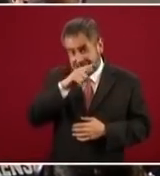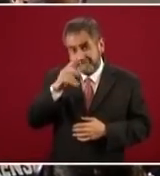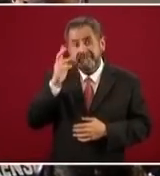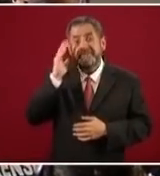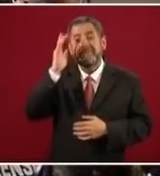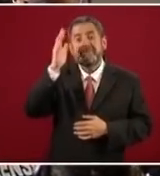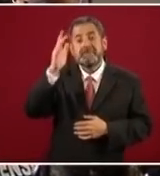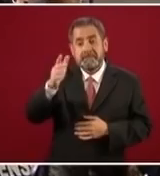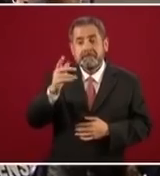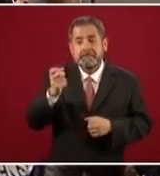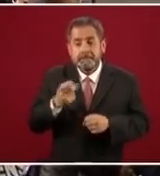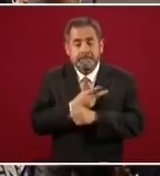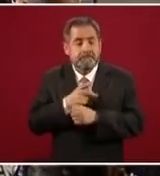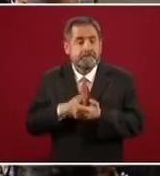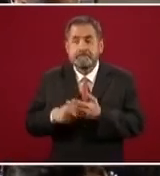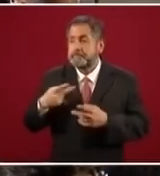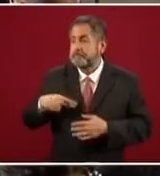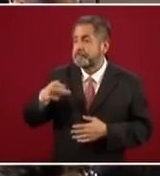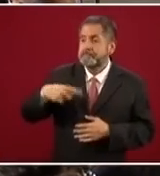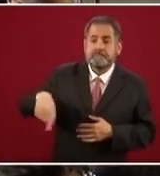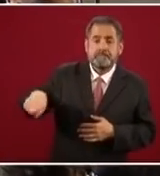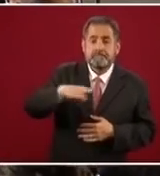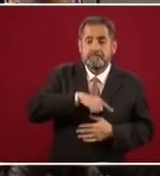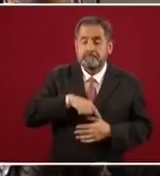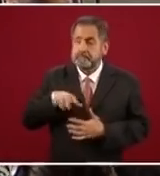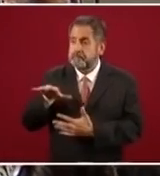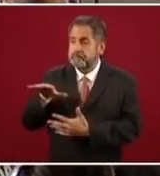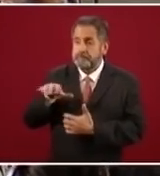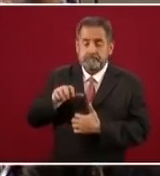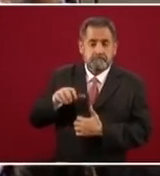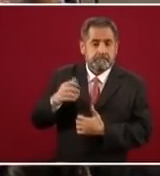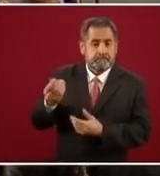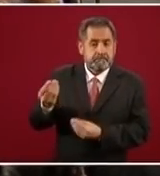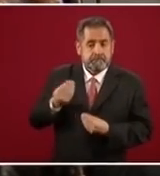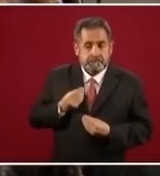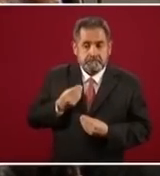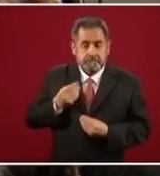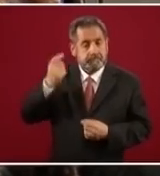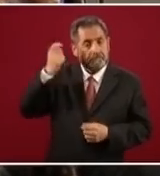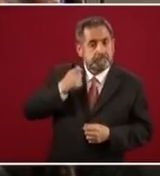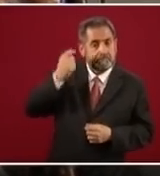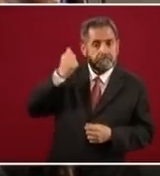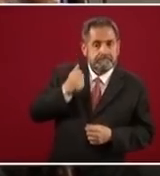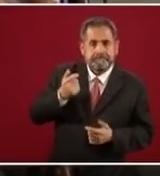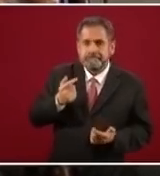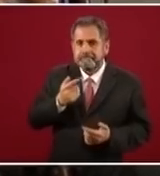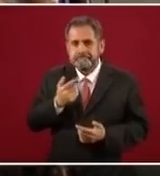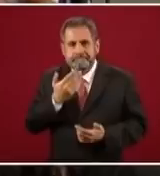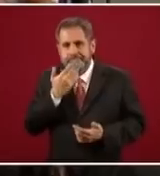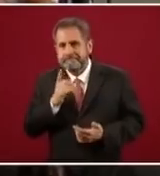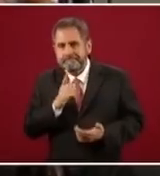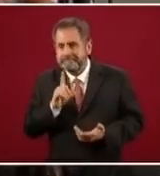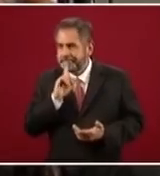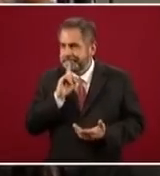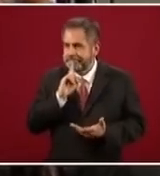trabajadores no recibieran en su jubilación lo que